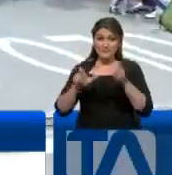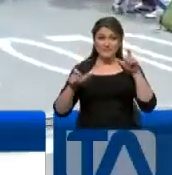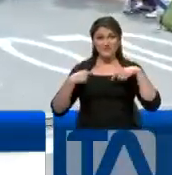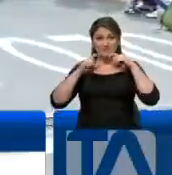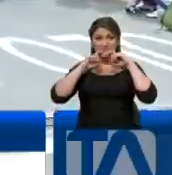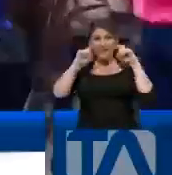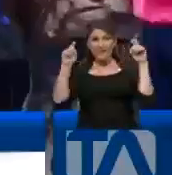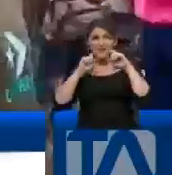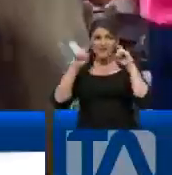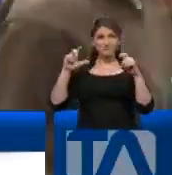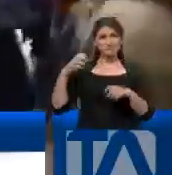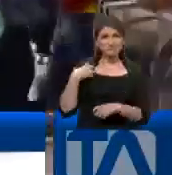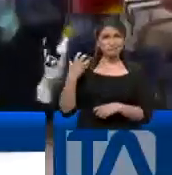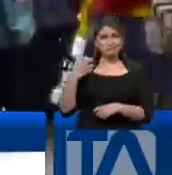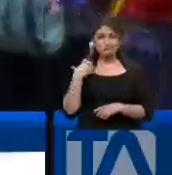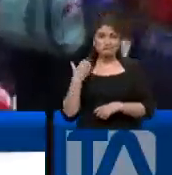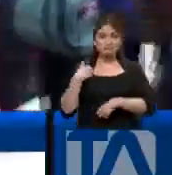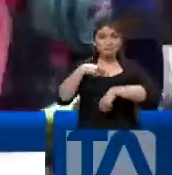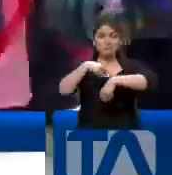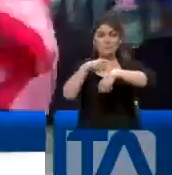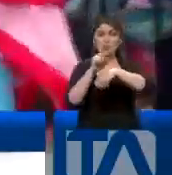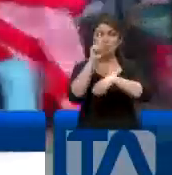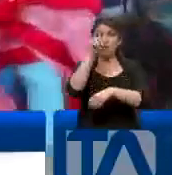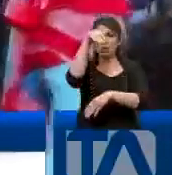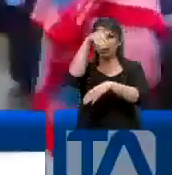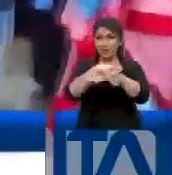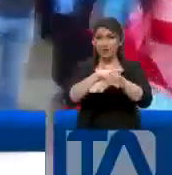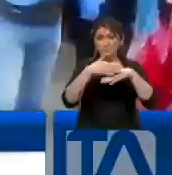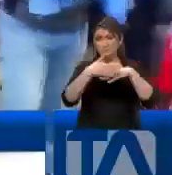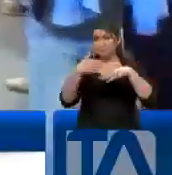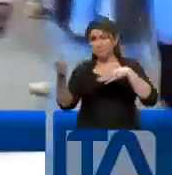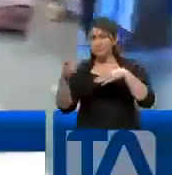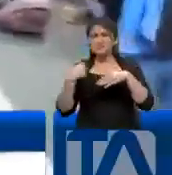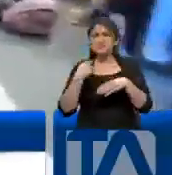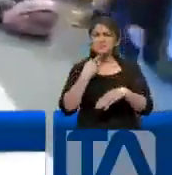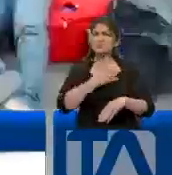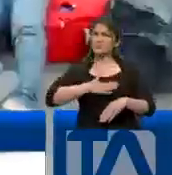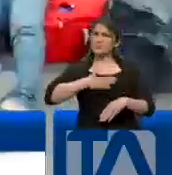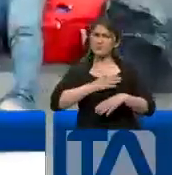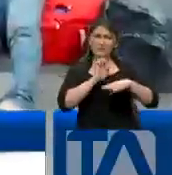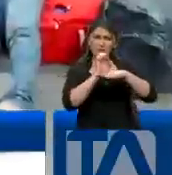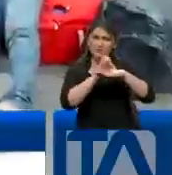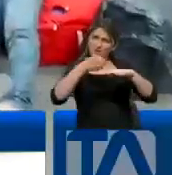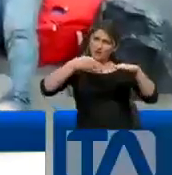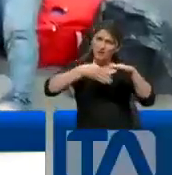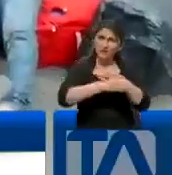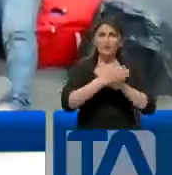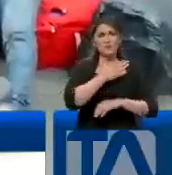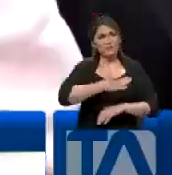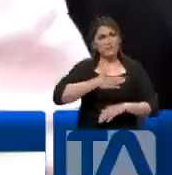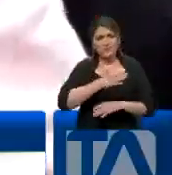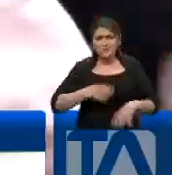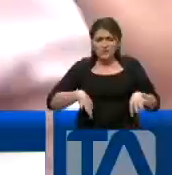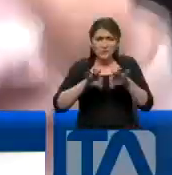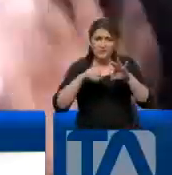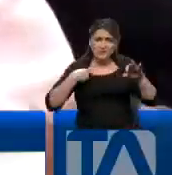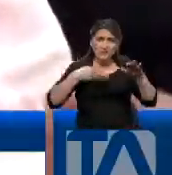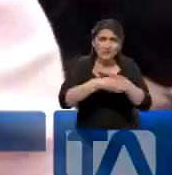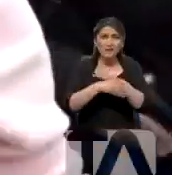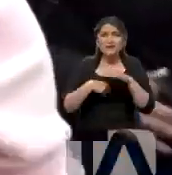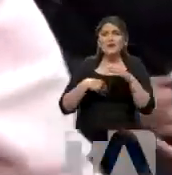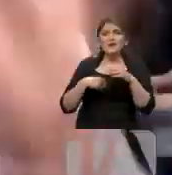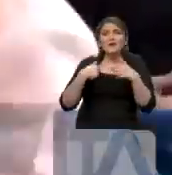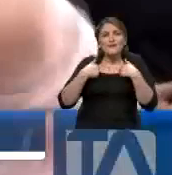ducto internacional pasadas las 13 horas, pidiendo el ingreso a Ecuador sin visa, pues dicen es un país de tránsito. Vine a buscar